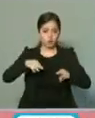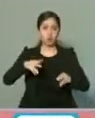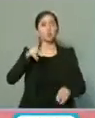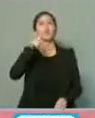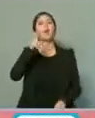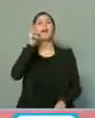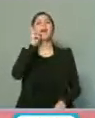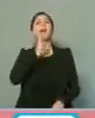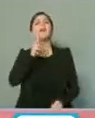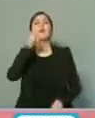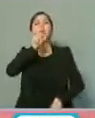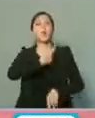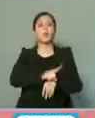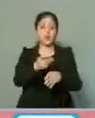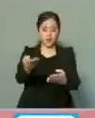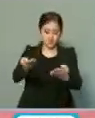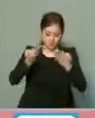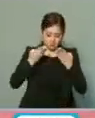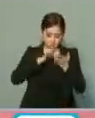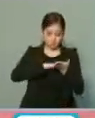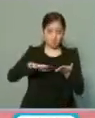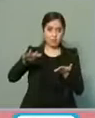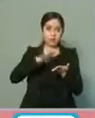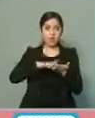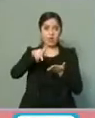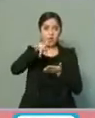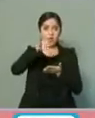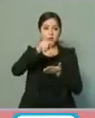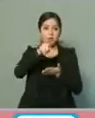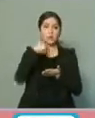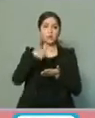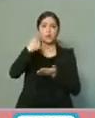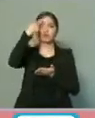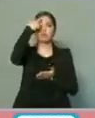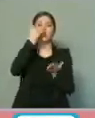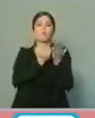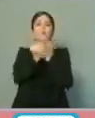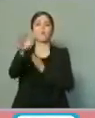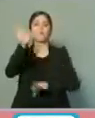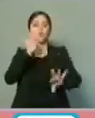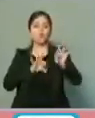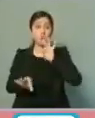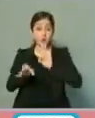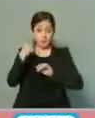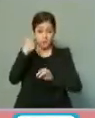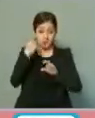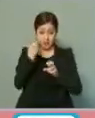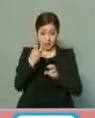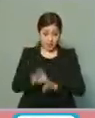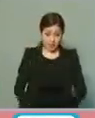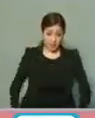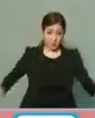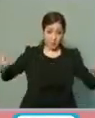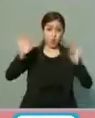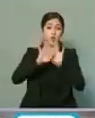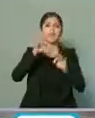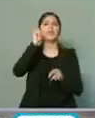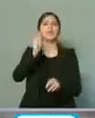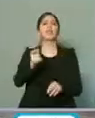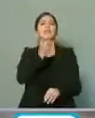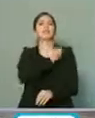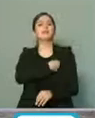que contemporanices el Kama Sutra, que hagas el tuyo, pero que te des cuenta de la relevancia que tiene esta salud,